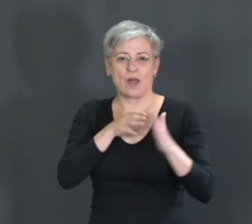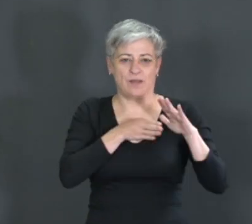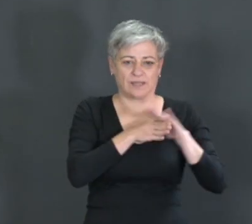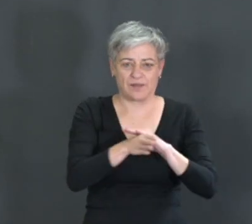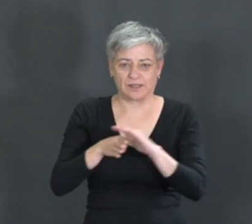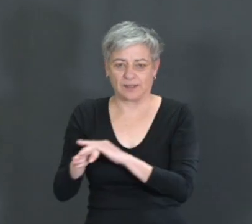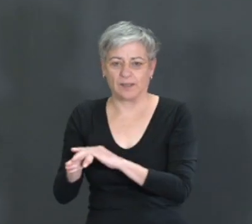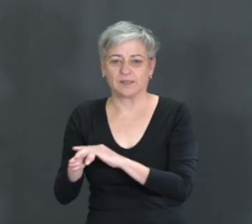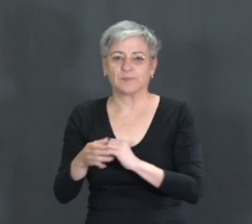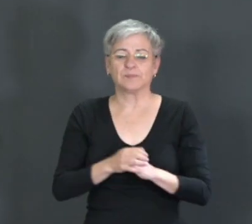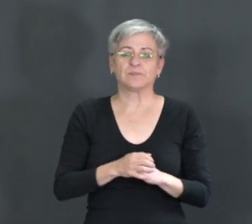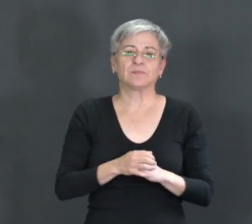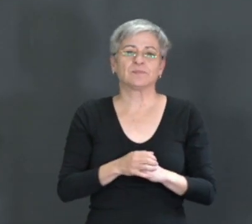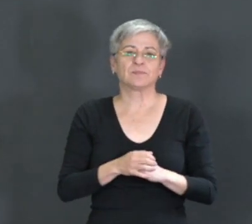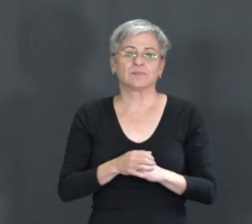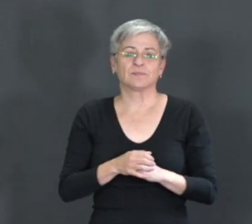accesibles.